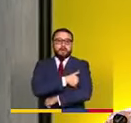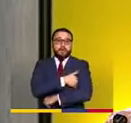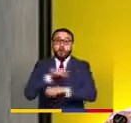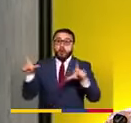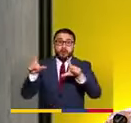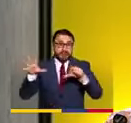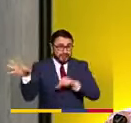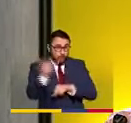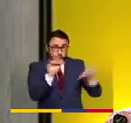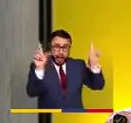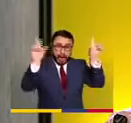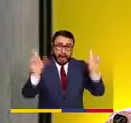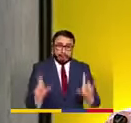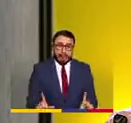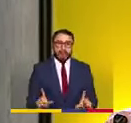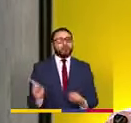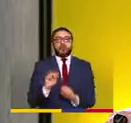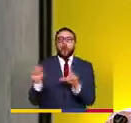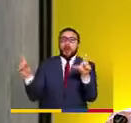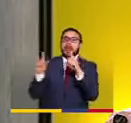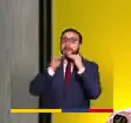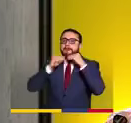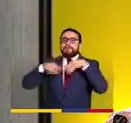públicos, es la censura que tenemos.